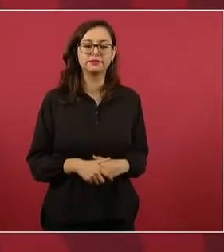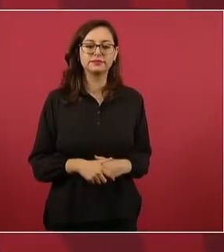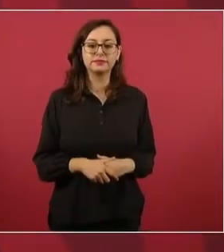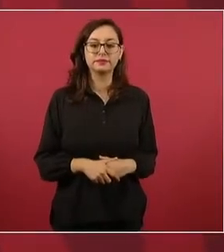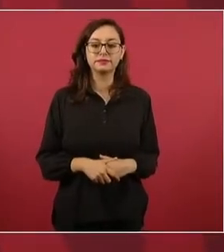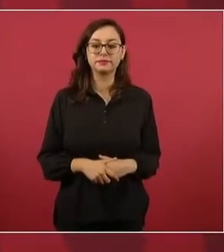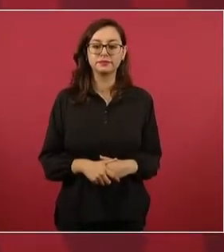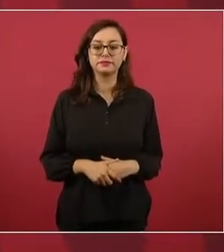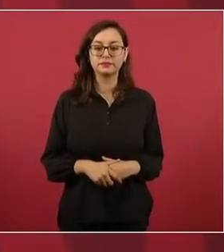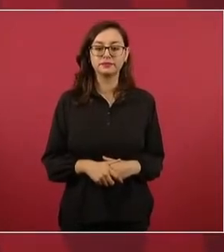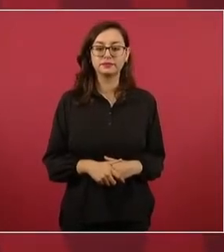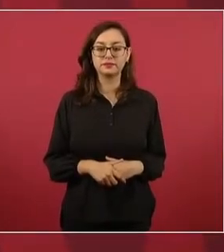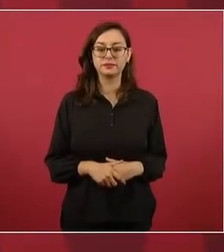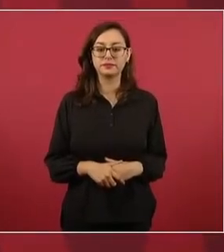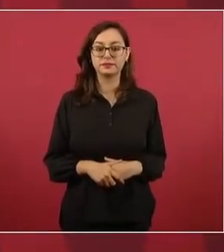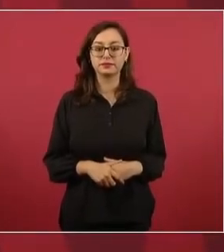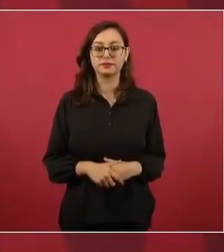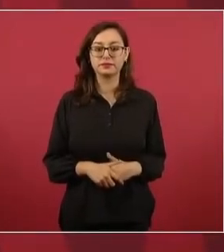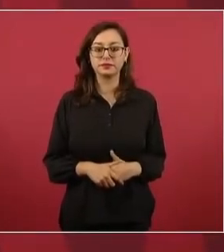Un